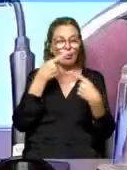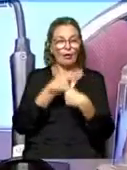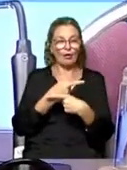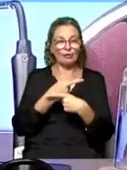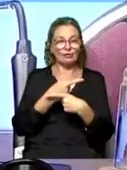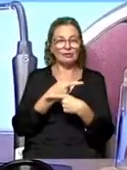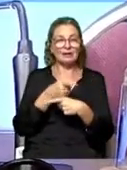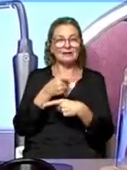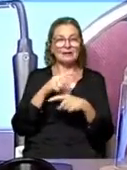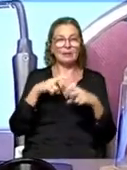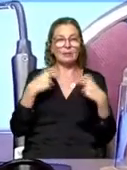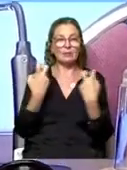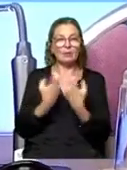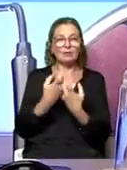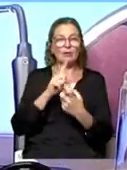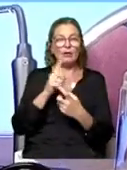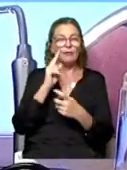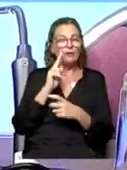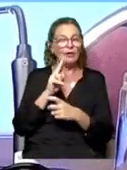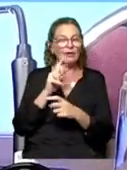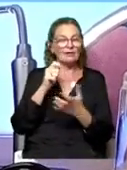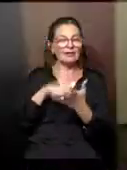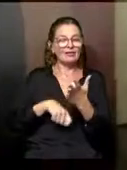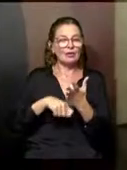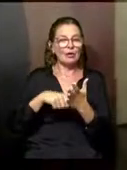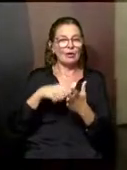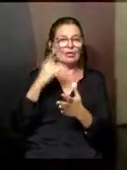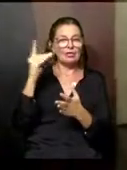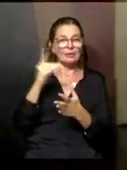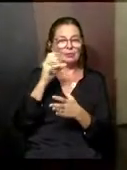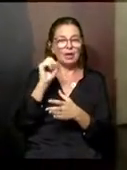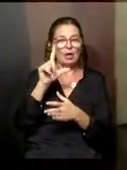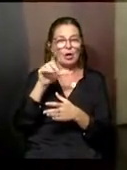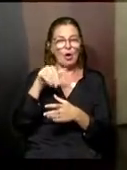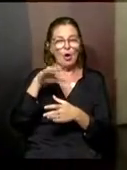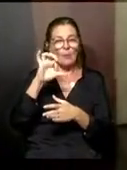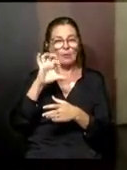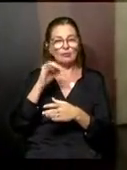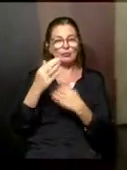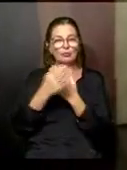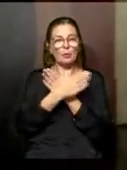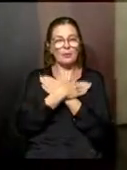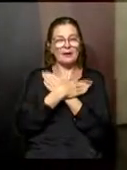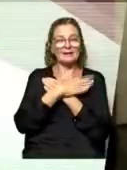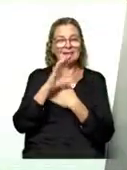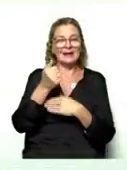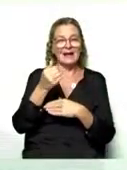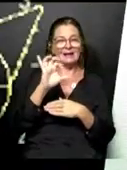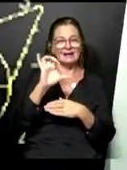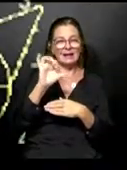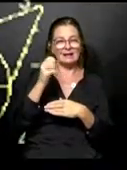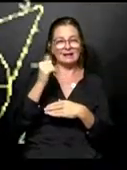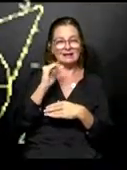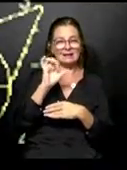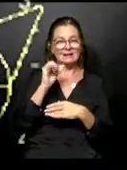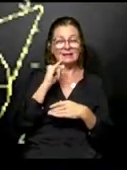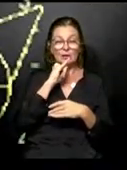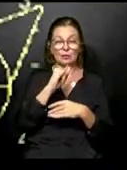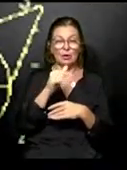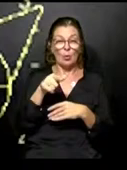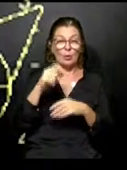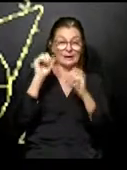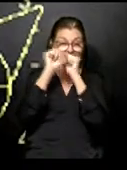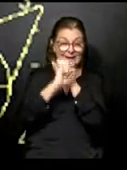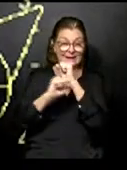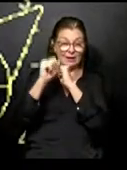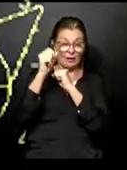mismo plenario no halló elementos para sancionar al diputado Gustavo Olmos, acusado por su suplente Martina Casas. Un ingeniero